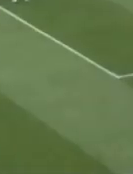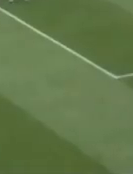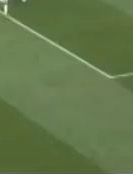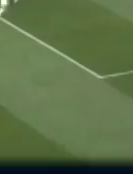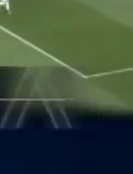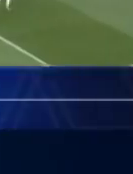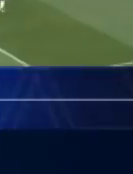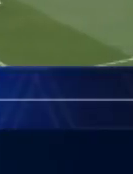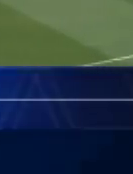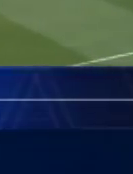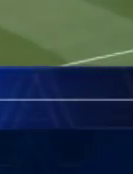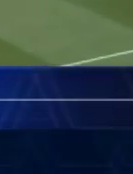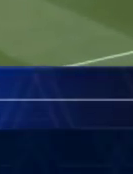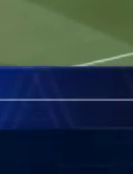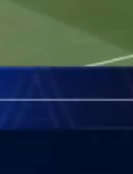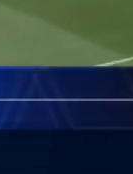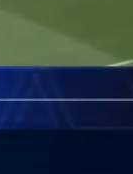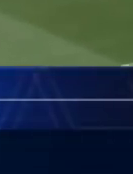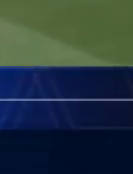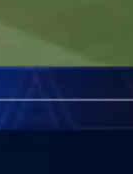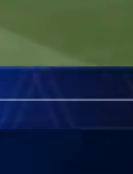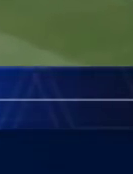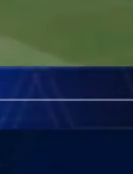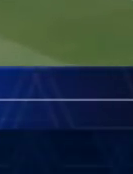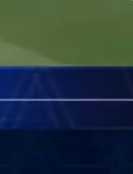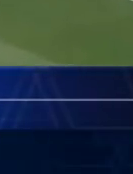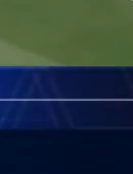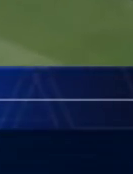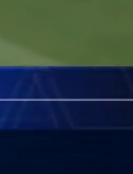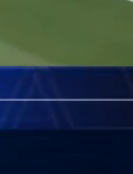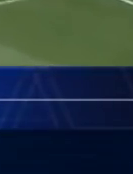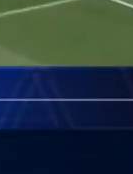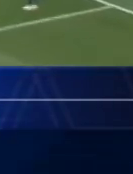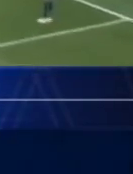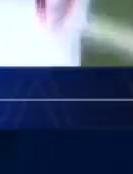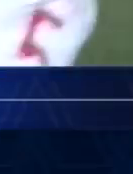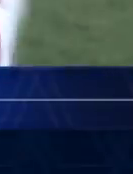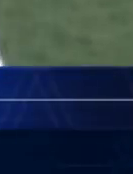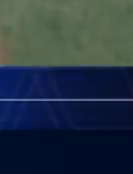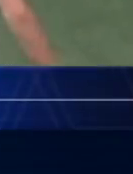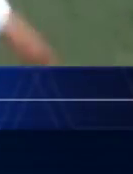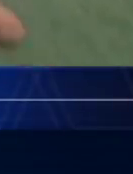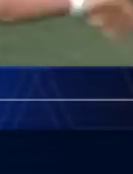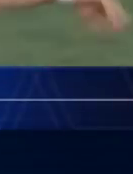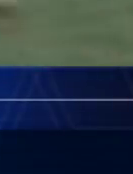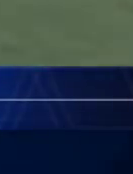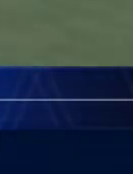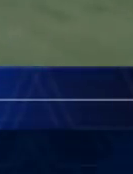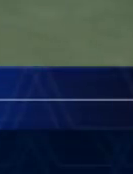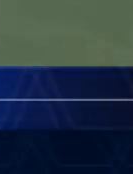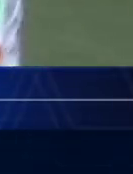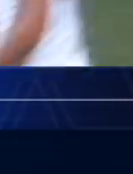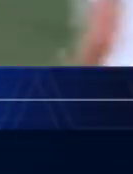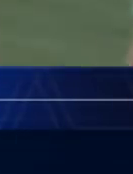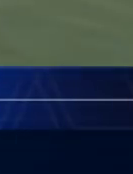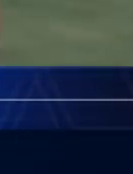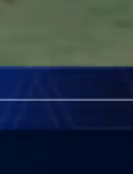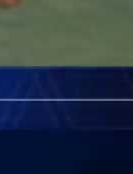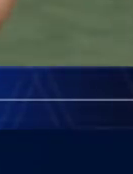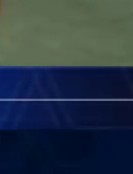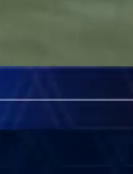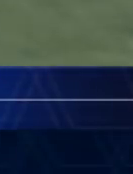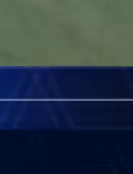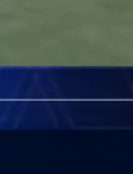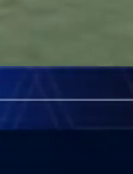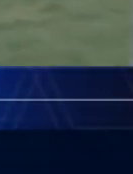¿Y por qué se despidieron de los africanos? Por el fair play. En el Volgogrado Arena, Jad Bednarek al minuto 59 anotó el tanto que le dio